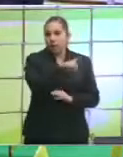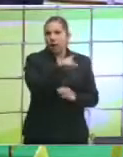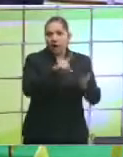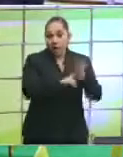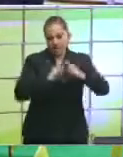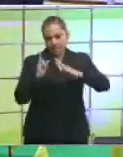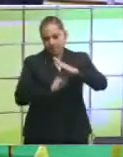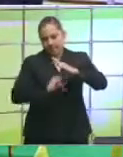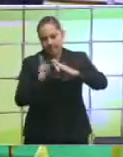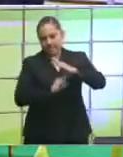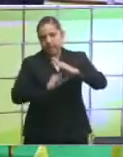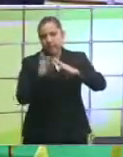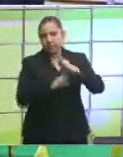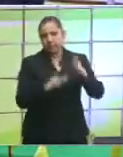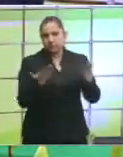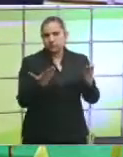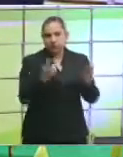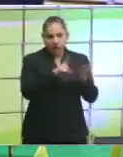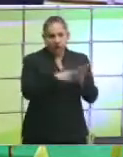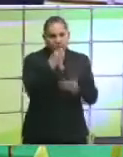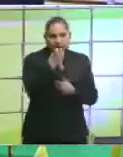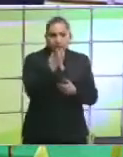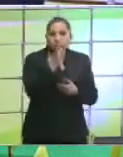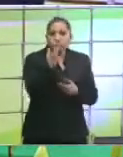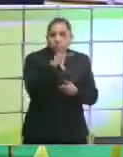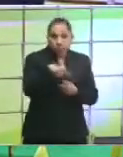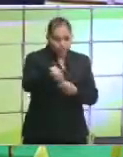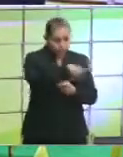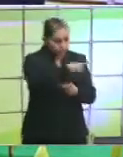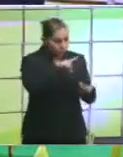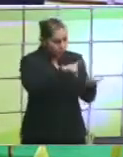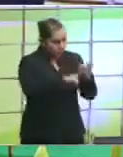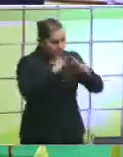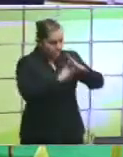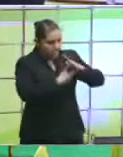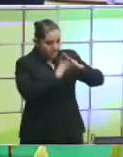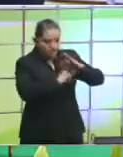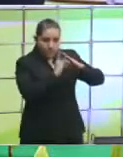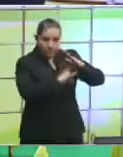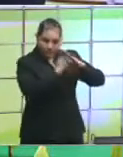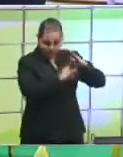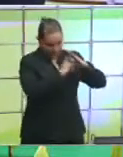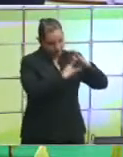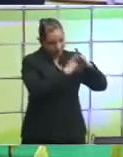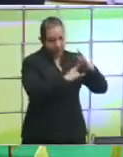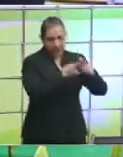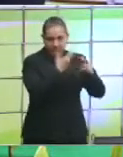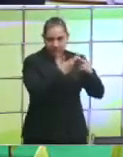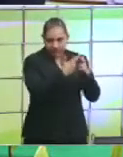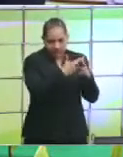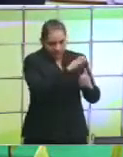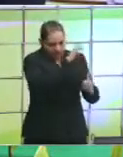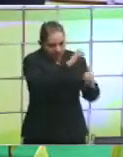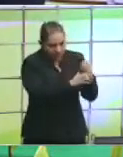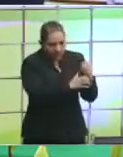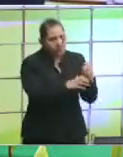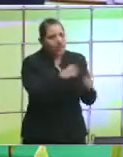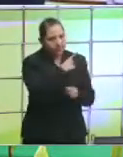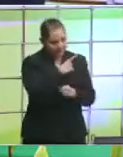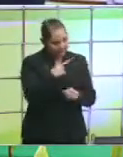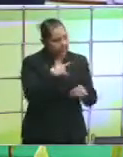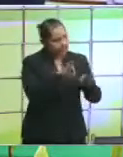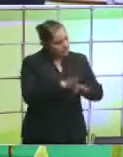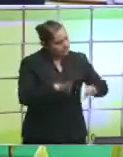nadie puede escanear el archivo está no hay dinero que alcance entonces que una justicia abierta tiene que tener los